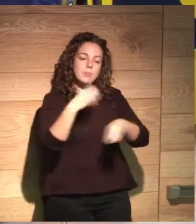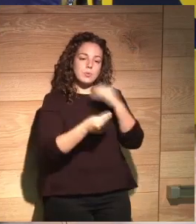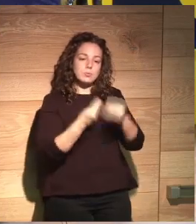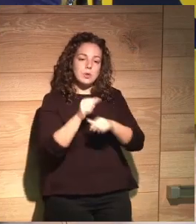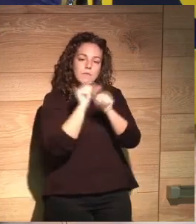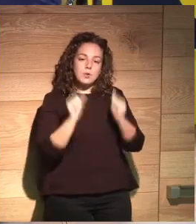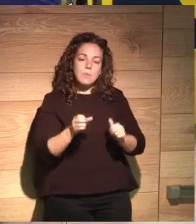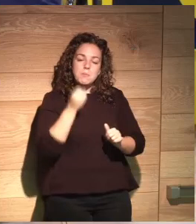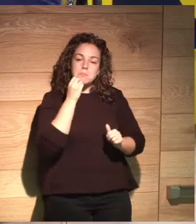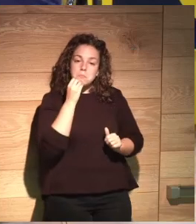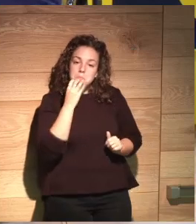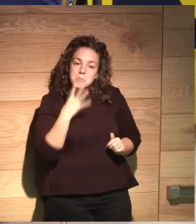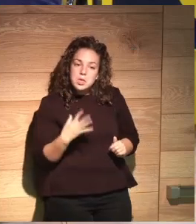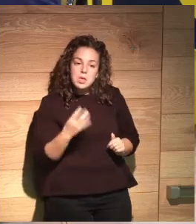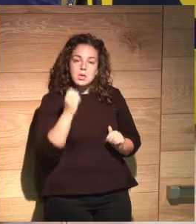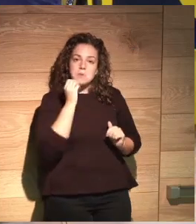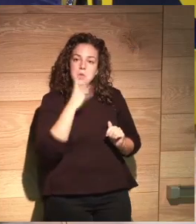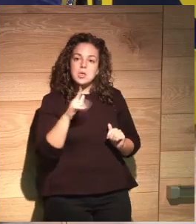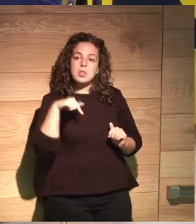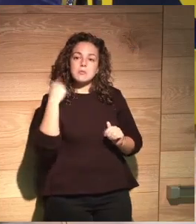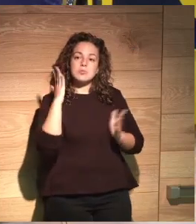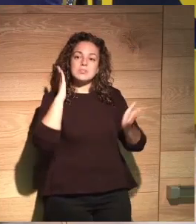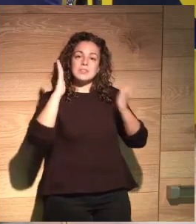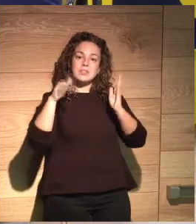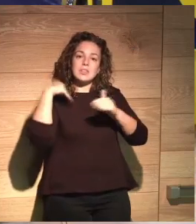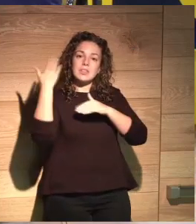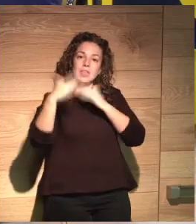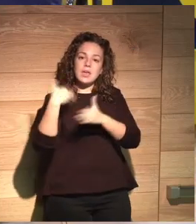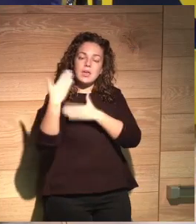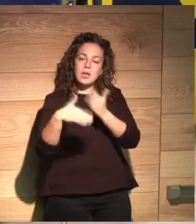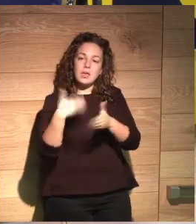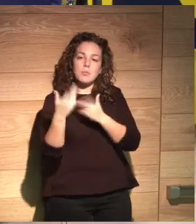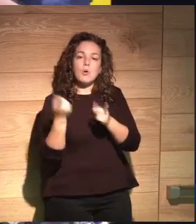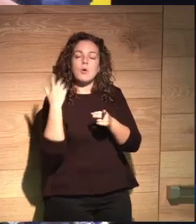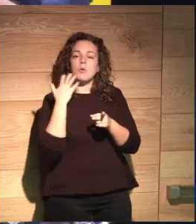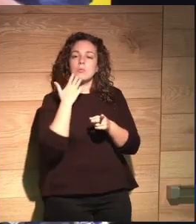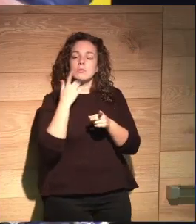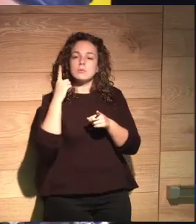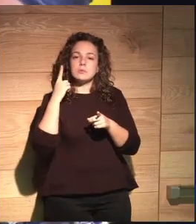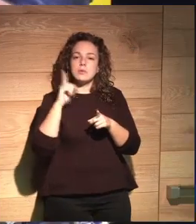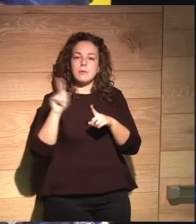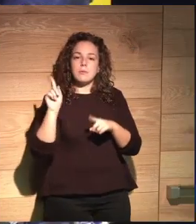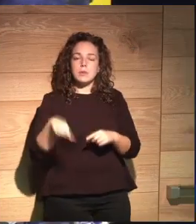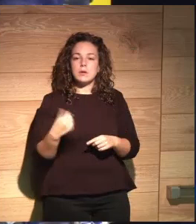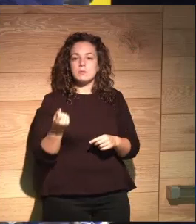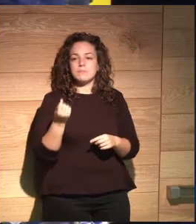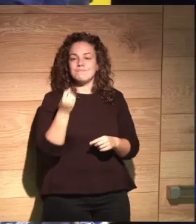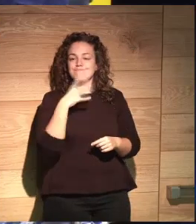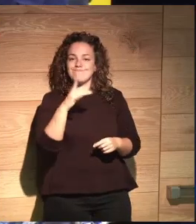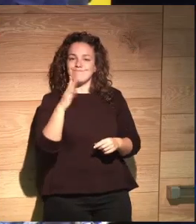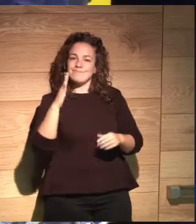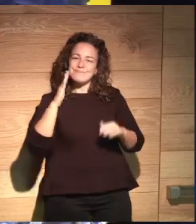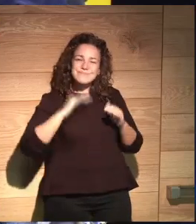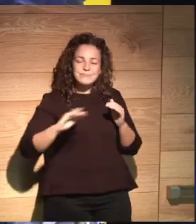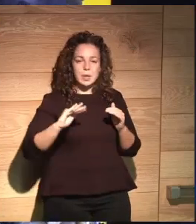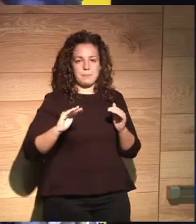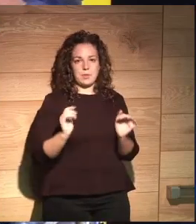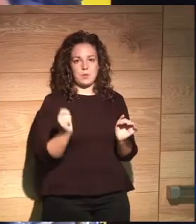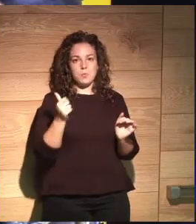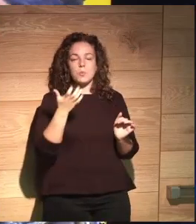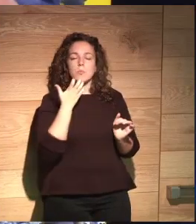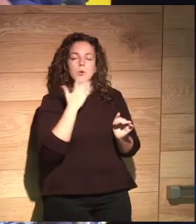de ver fuera y después con el tiempo a otros utilizó es también por ejemplo que son buenos menos buenos como decíamos por ejemplo